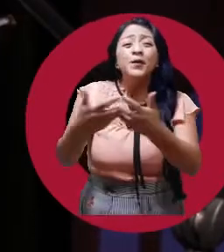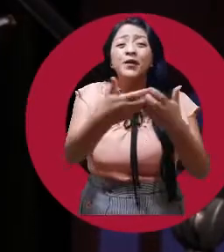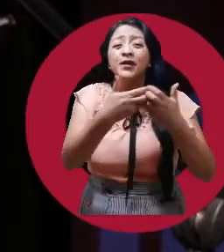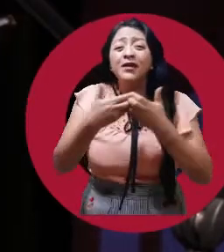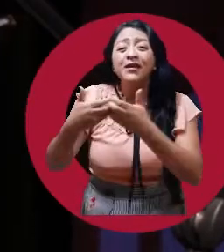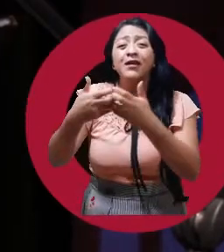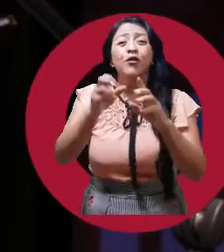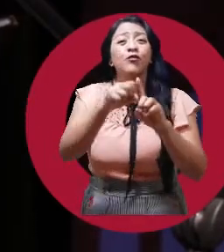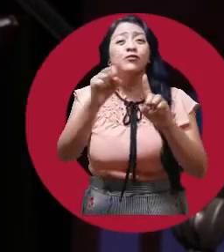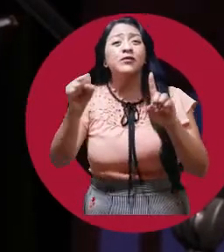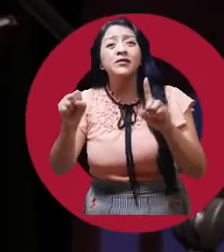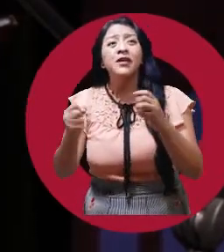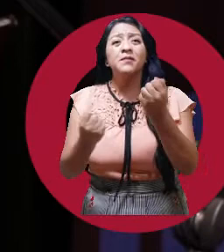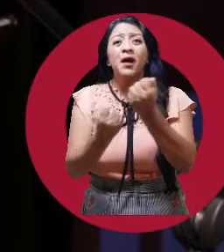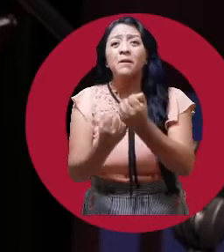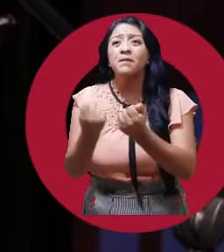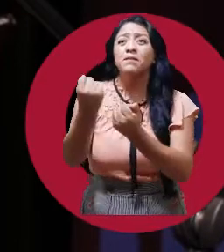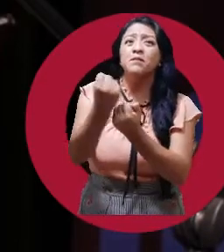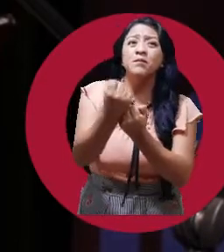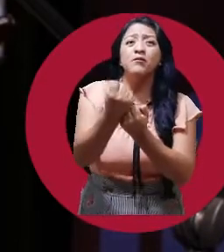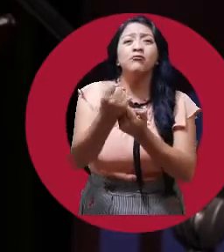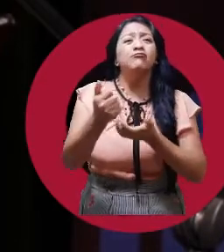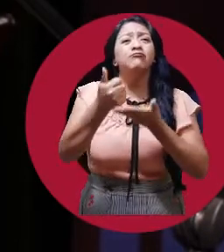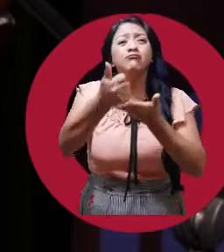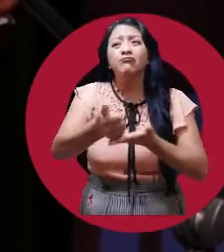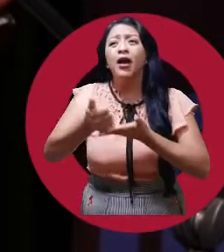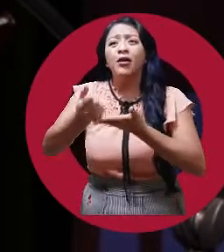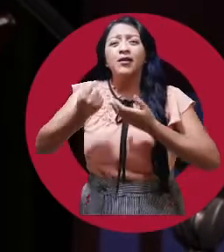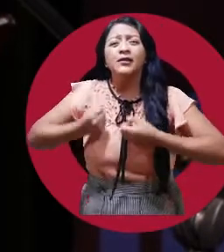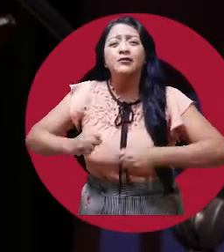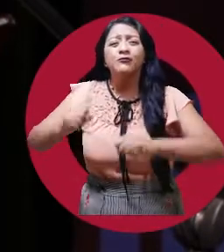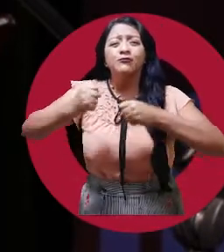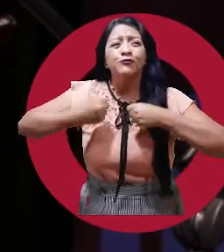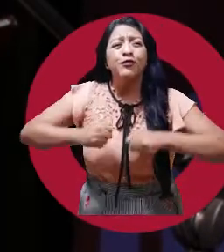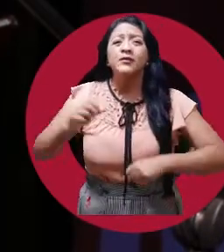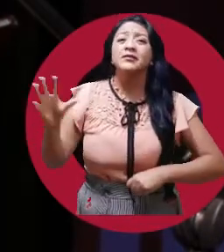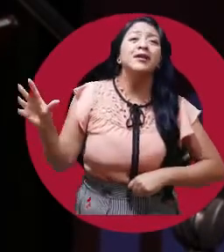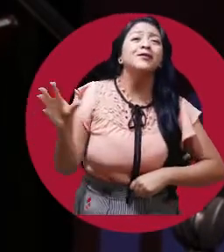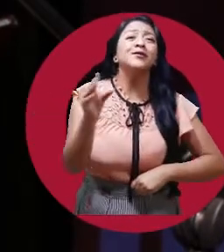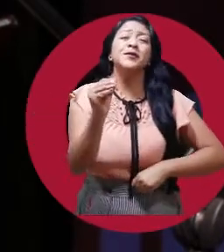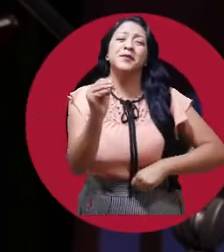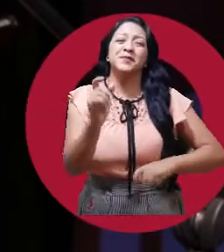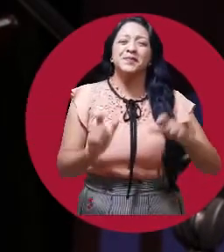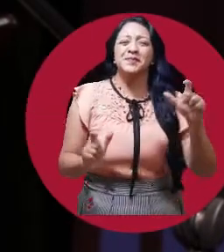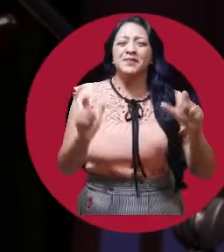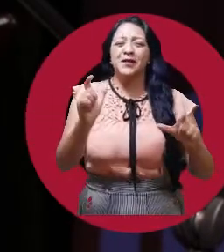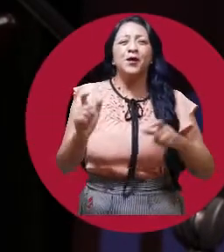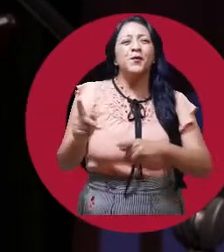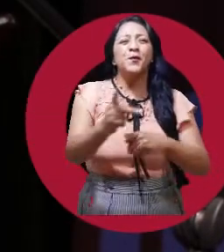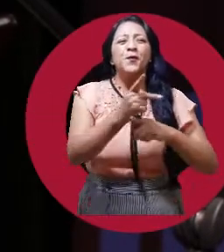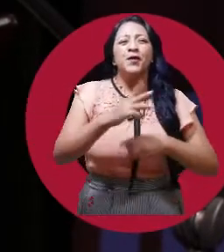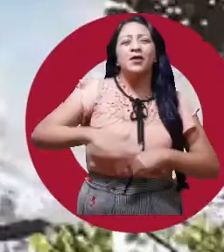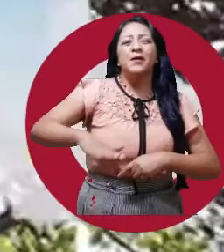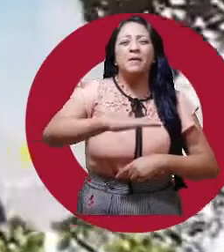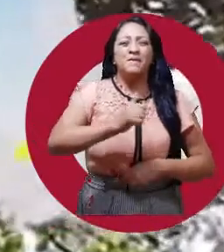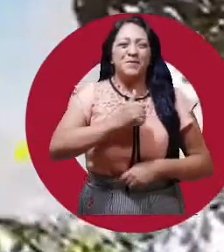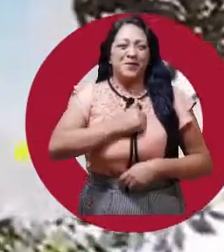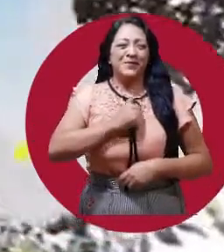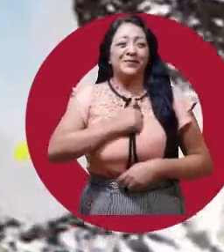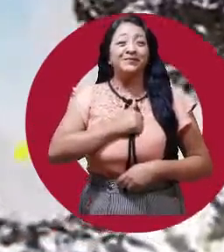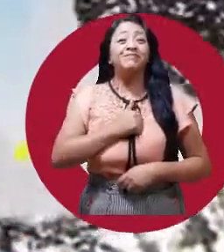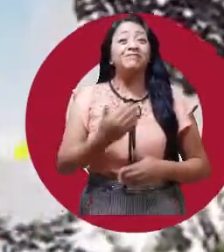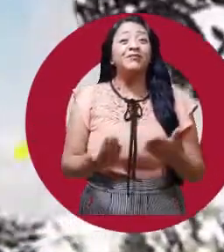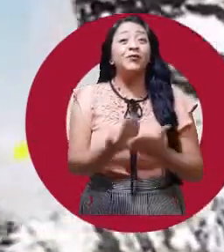nos permita realmente que los esfuerzos que hagamos sirvan para cuidar la Pachamama. Esta nueva